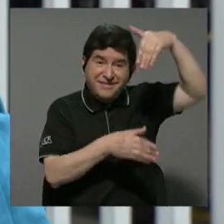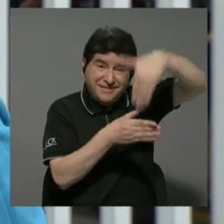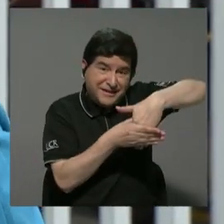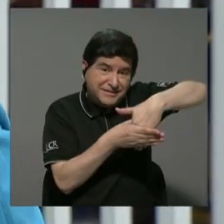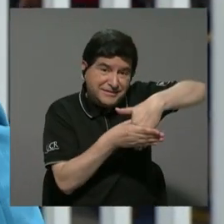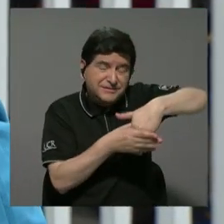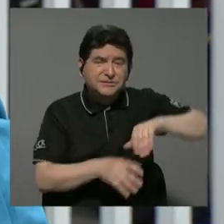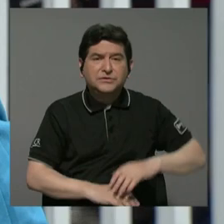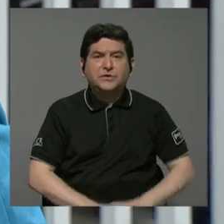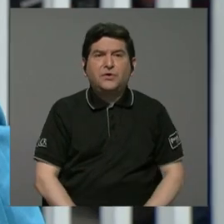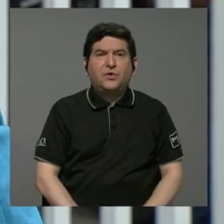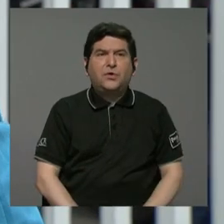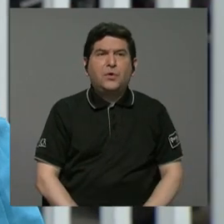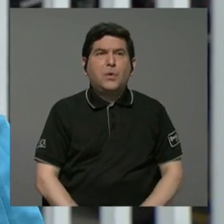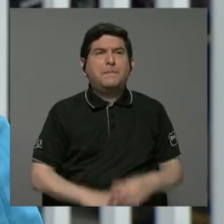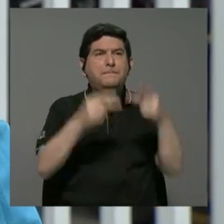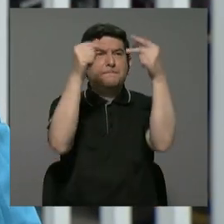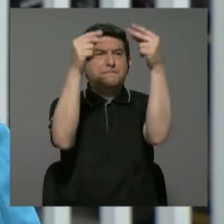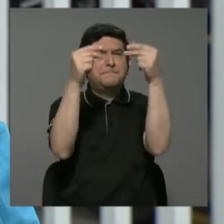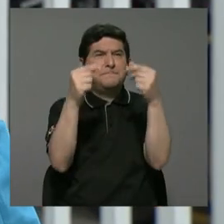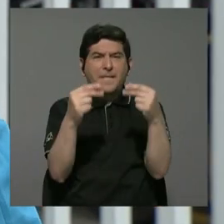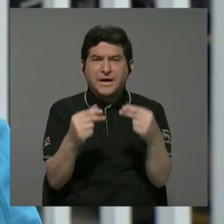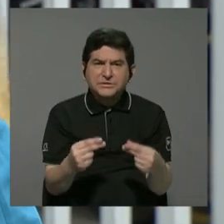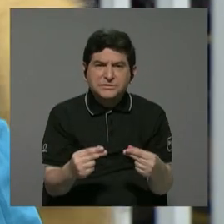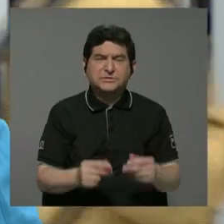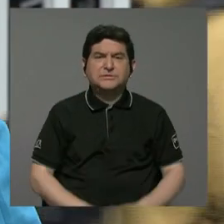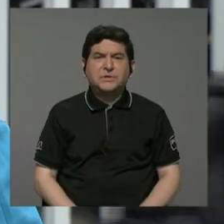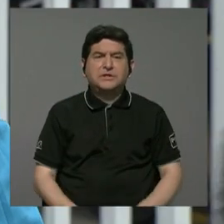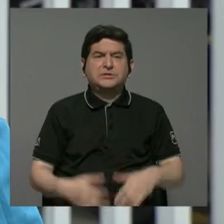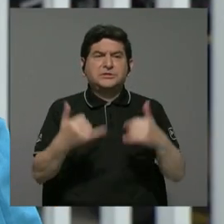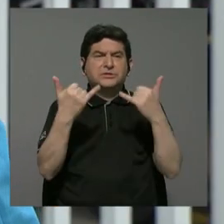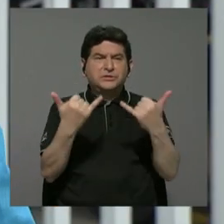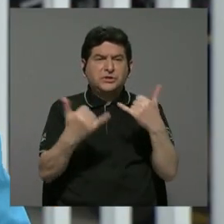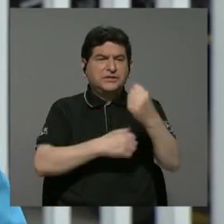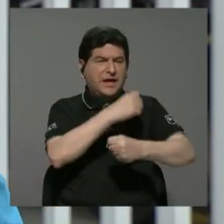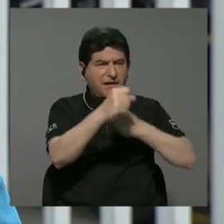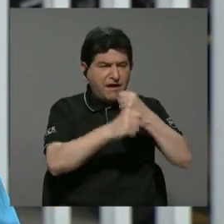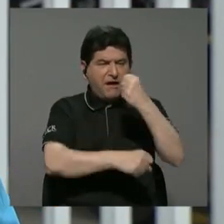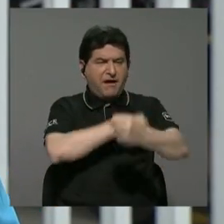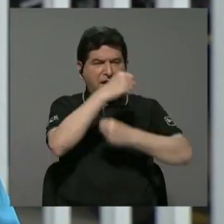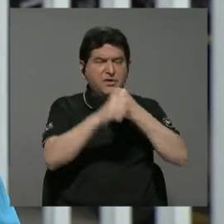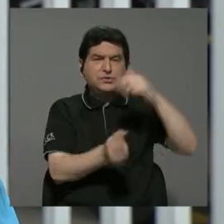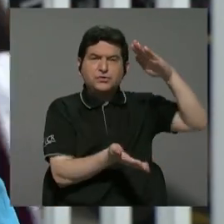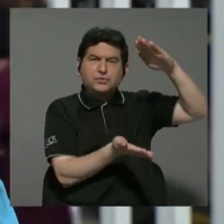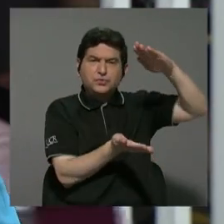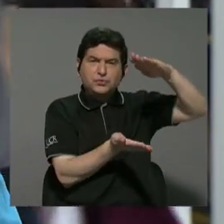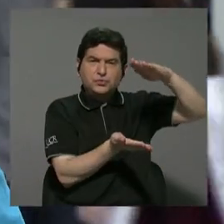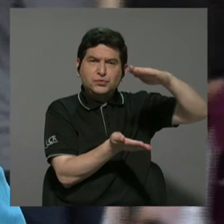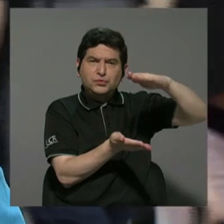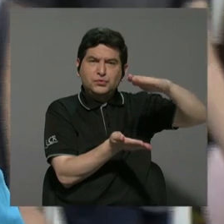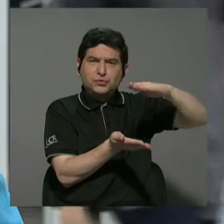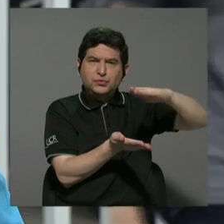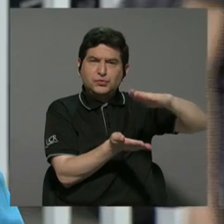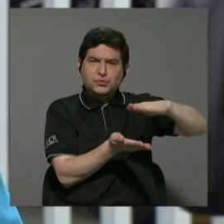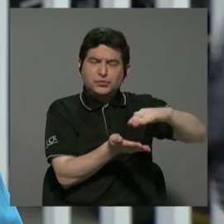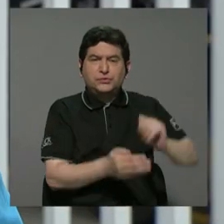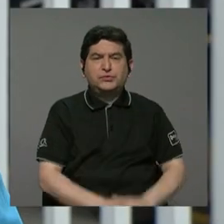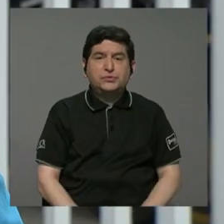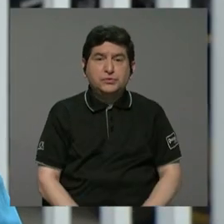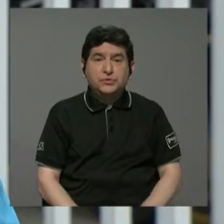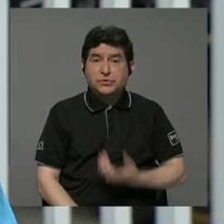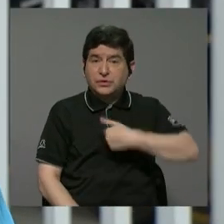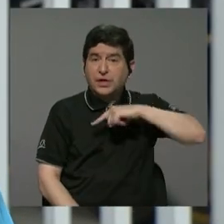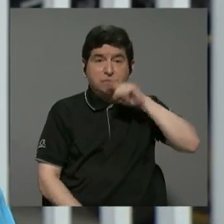de un presupuesto que viene desde hace varios años en disminución, que ni siquiera se